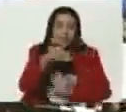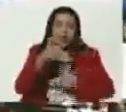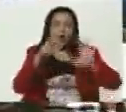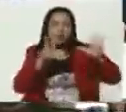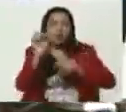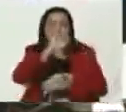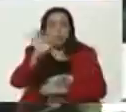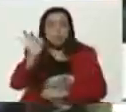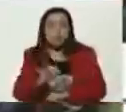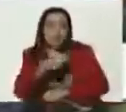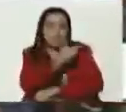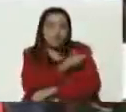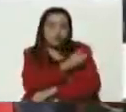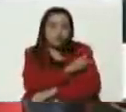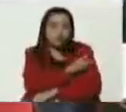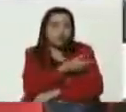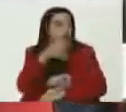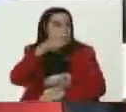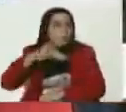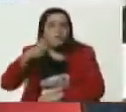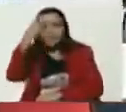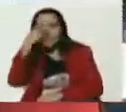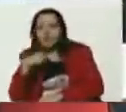pueblos pobres no tienen acceso.